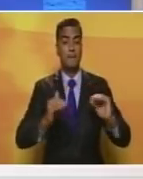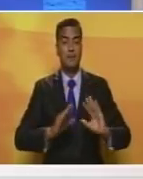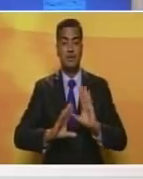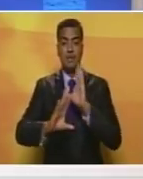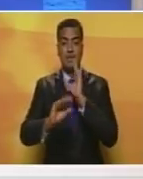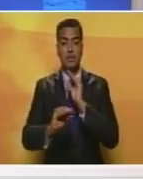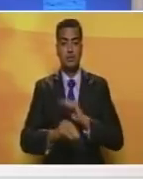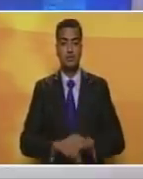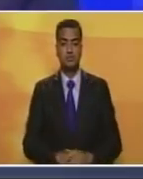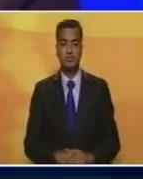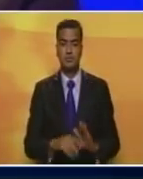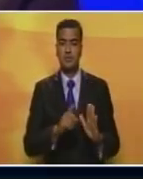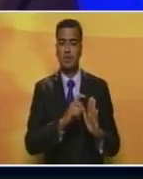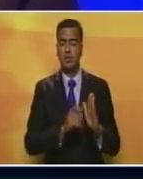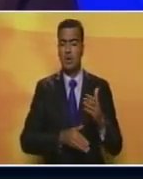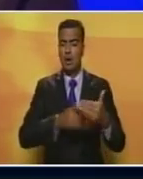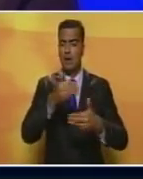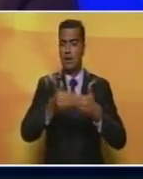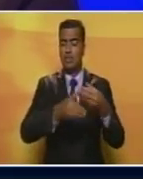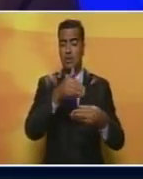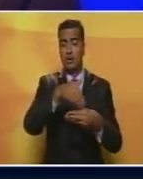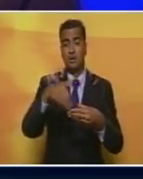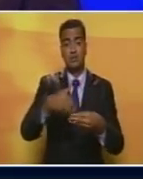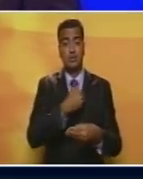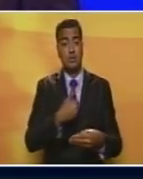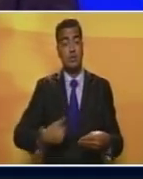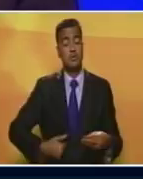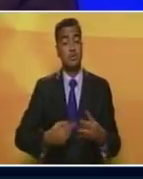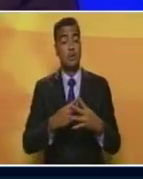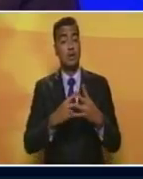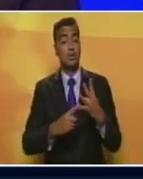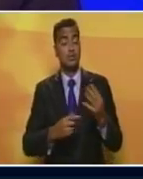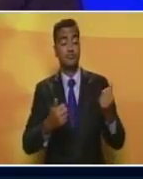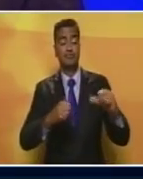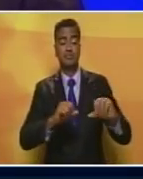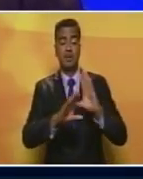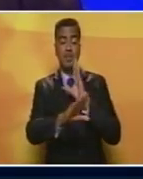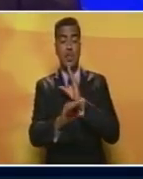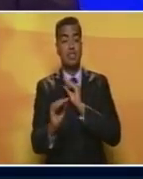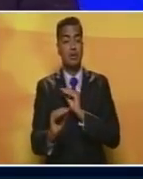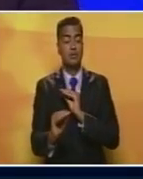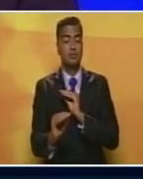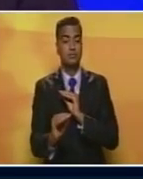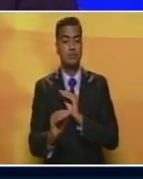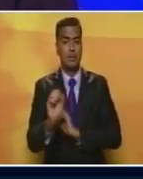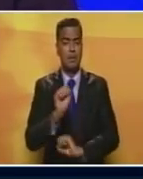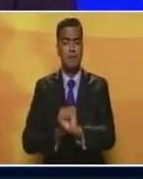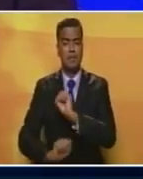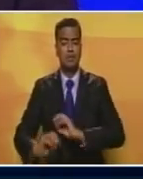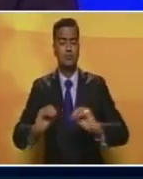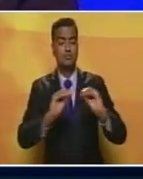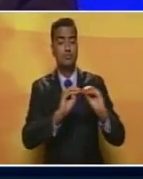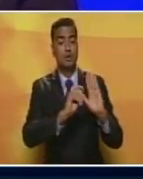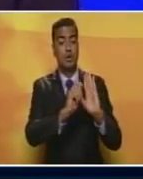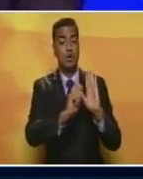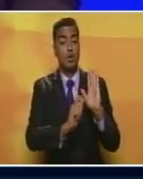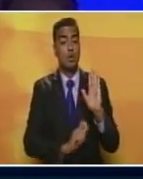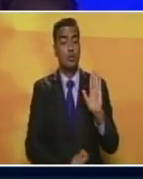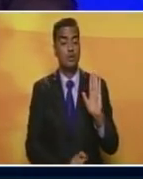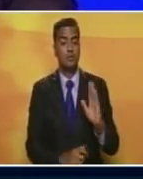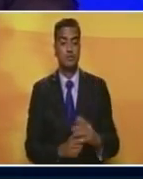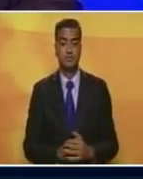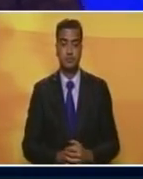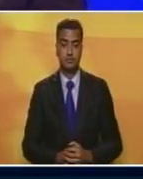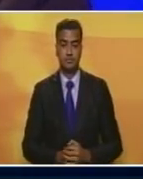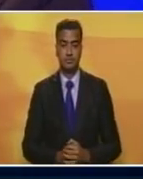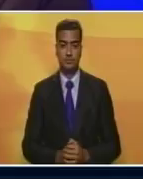país. El gobernador del estado Sucre, Edwin Rojas, aseguró que la falta de coherencia política en las filas de la oposición ha impedido